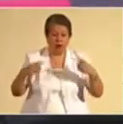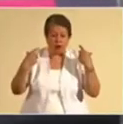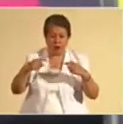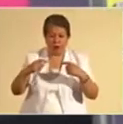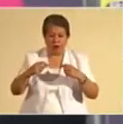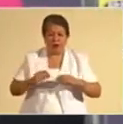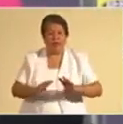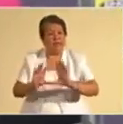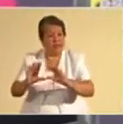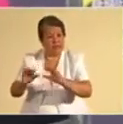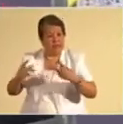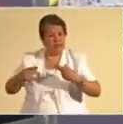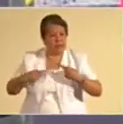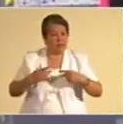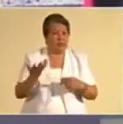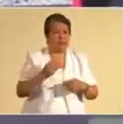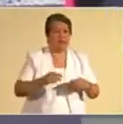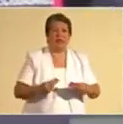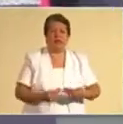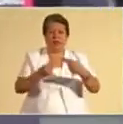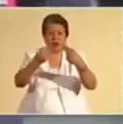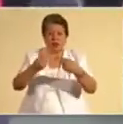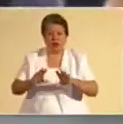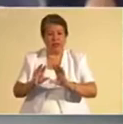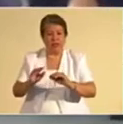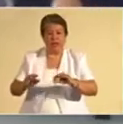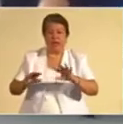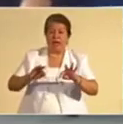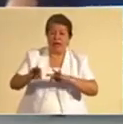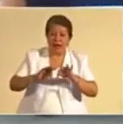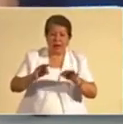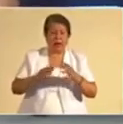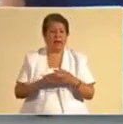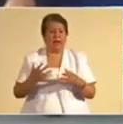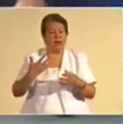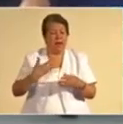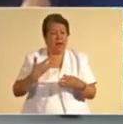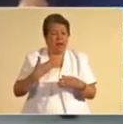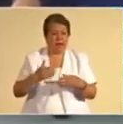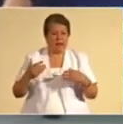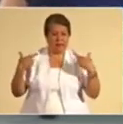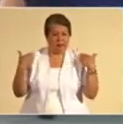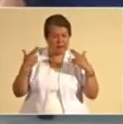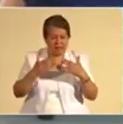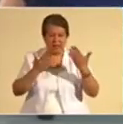enseñen a la gente a hacer negocios, enséñenla a trabajar. O hay maestrías, o hay doctorados, pero no sabemos